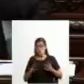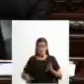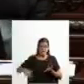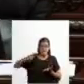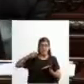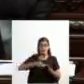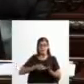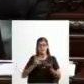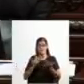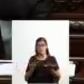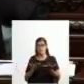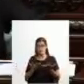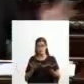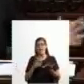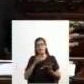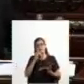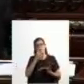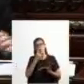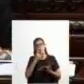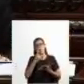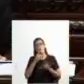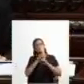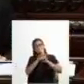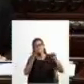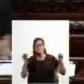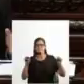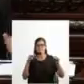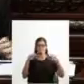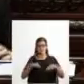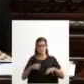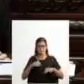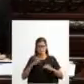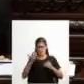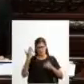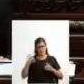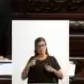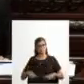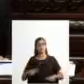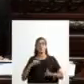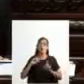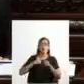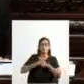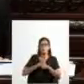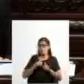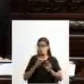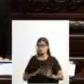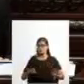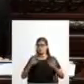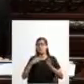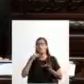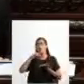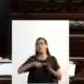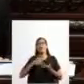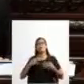poniendo acá. Eso sí es un buen mensaje, ¿no? A mí me tocó ser ministro. Yo no tenía scriptos ni